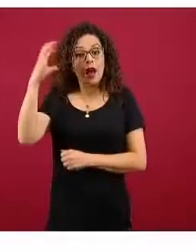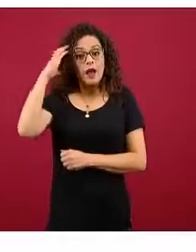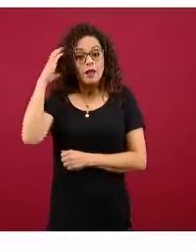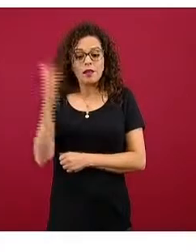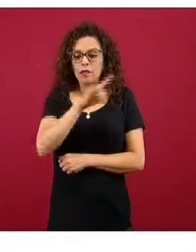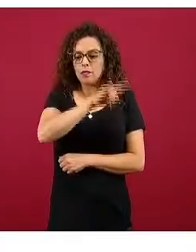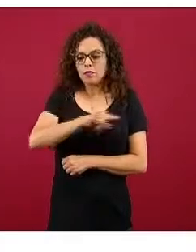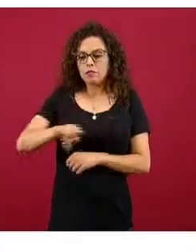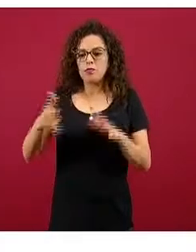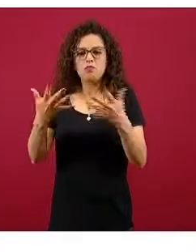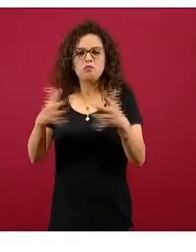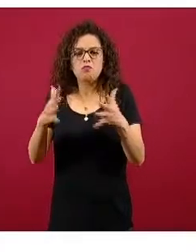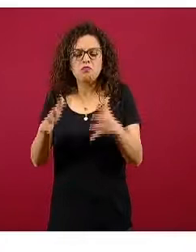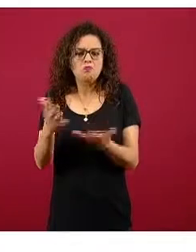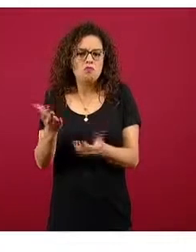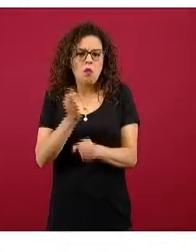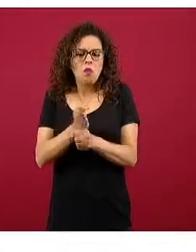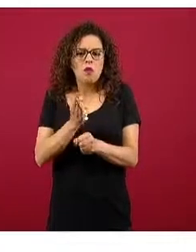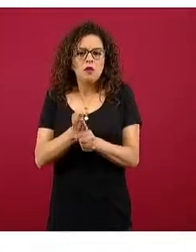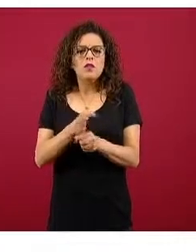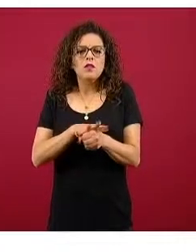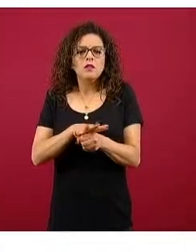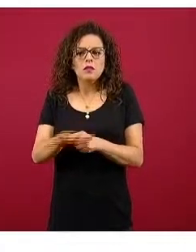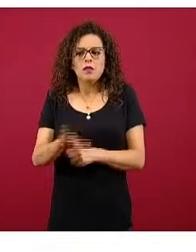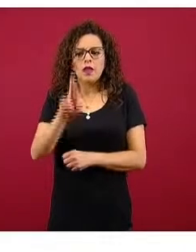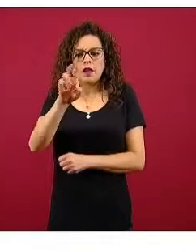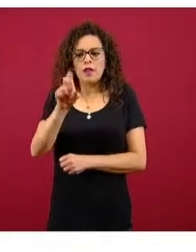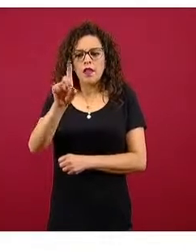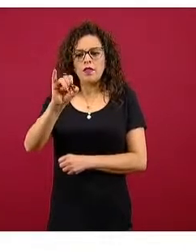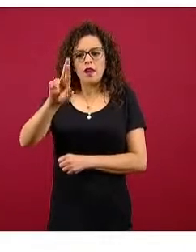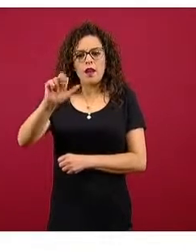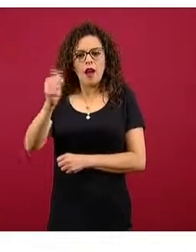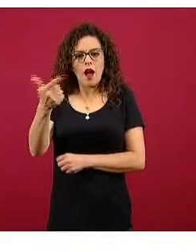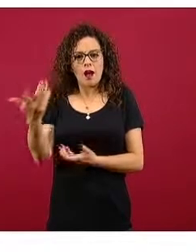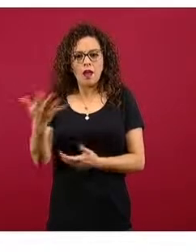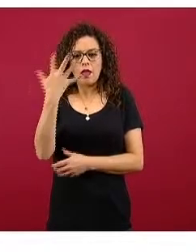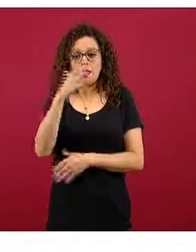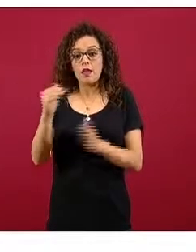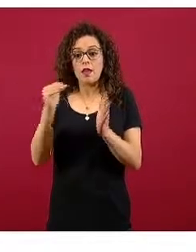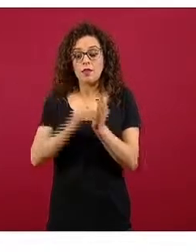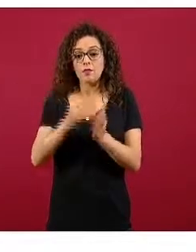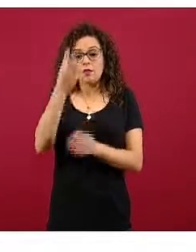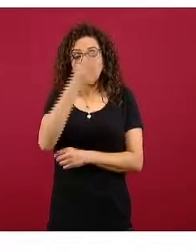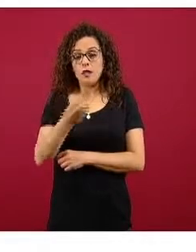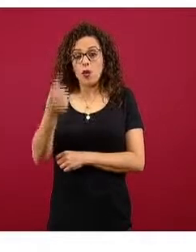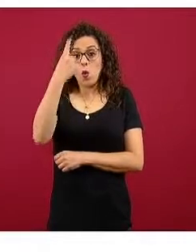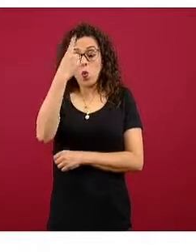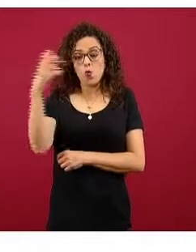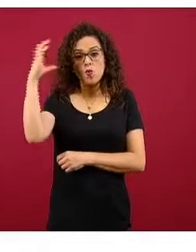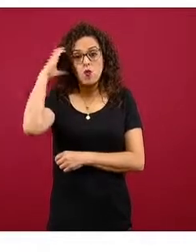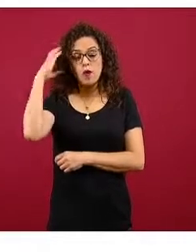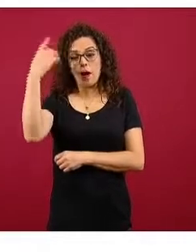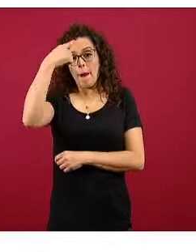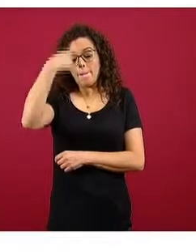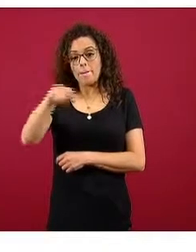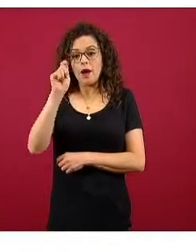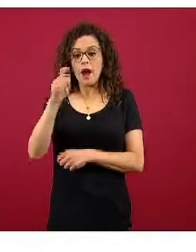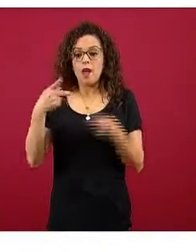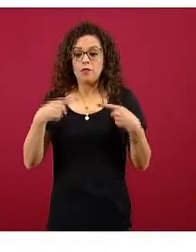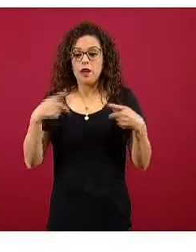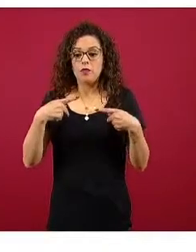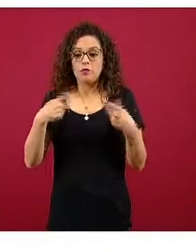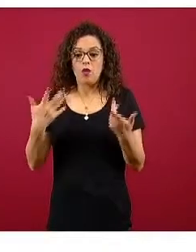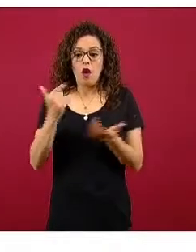el promedio tenemos un total actual en la red IRAC registrado de 10.301 camas para pacientes